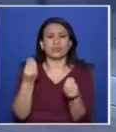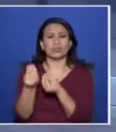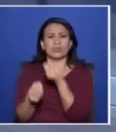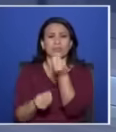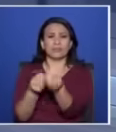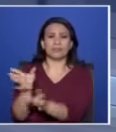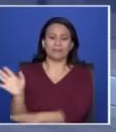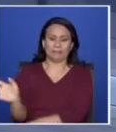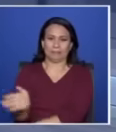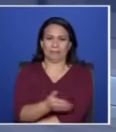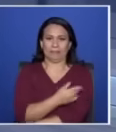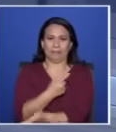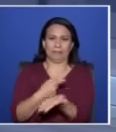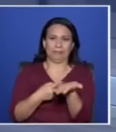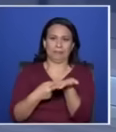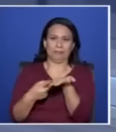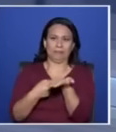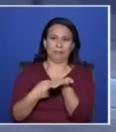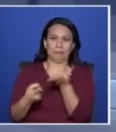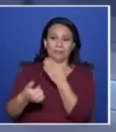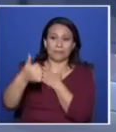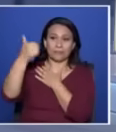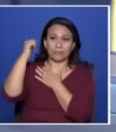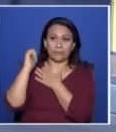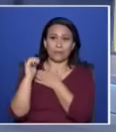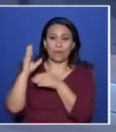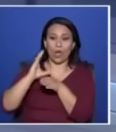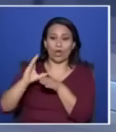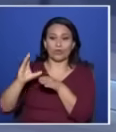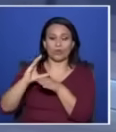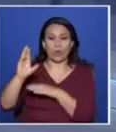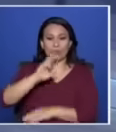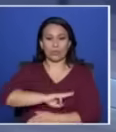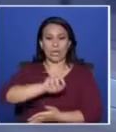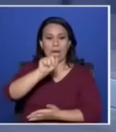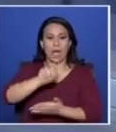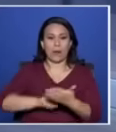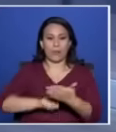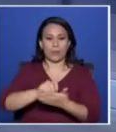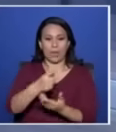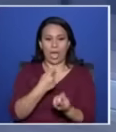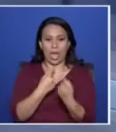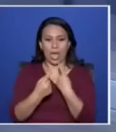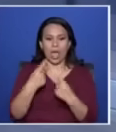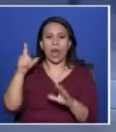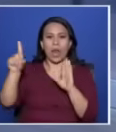Y durante la sesión extraordinaria de ayer, también el Consejo Municipal aprobó en primer debate la